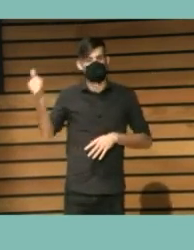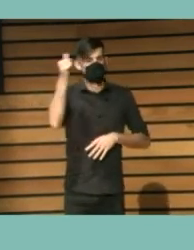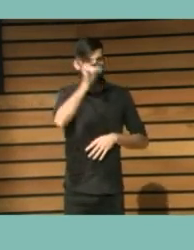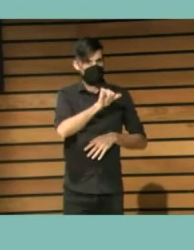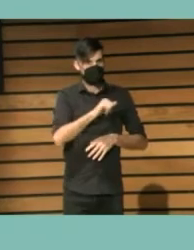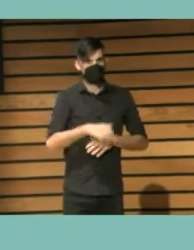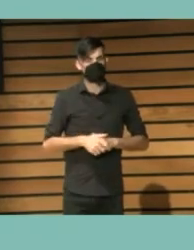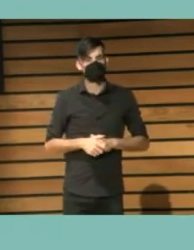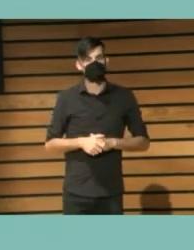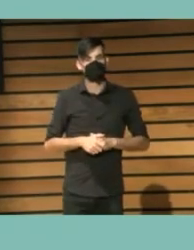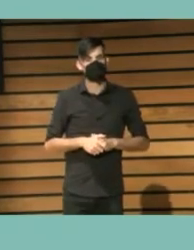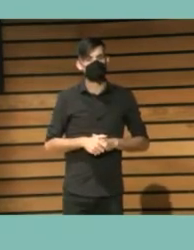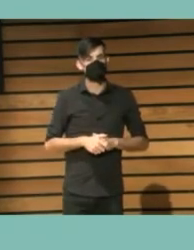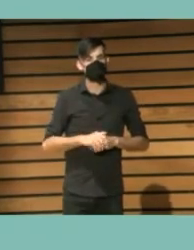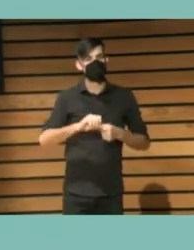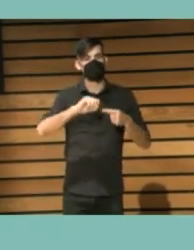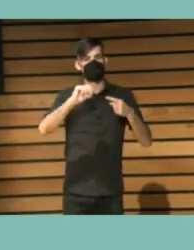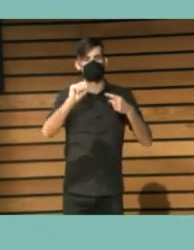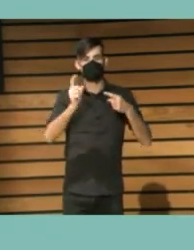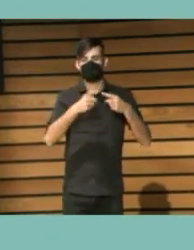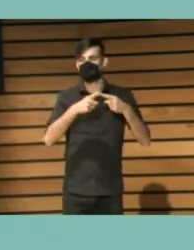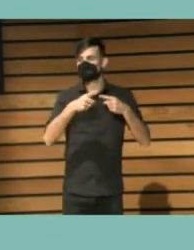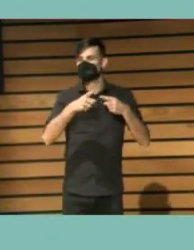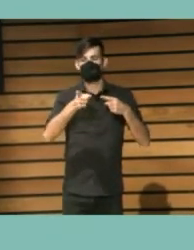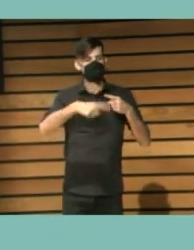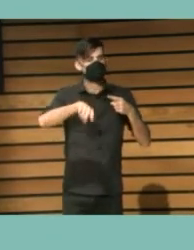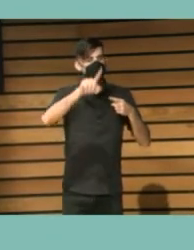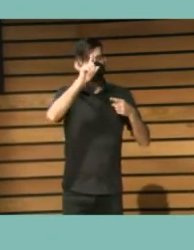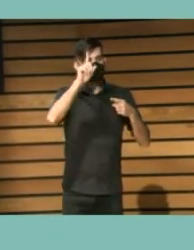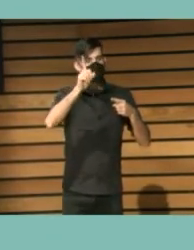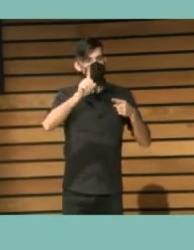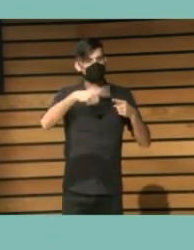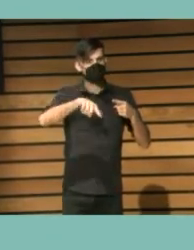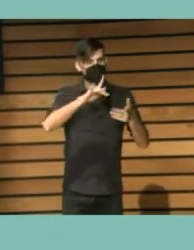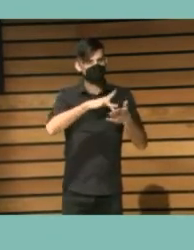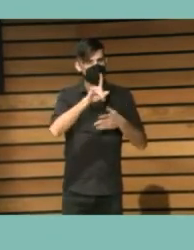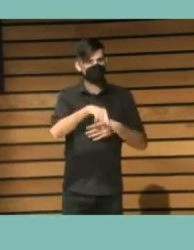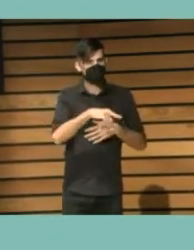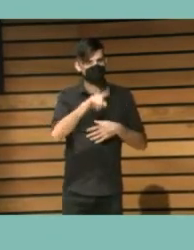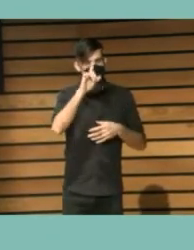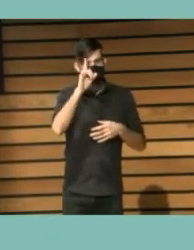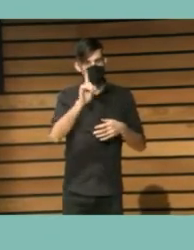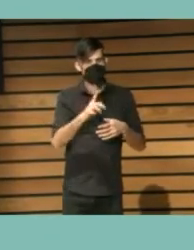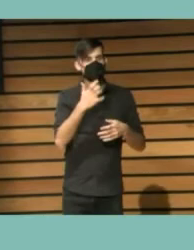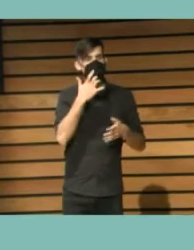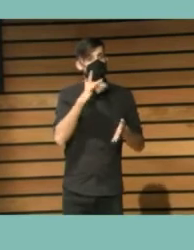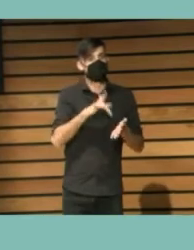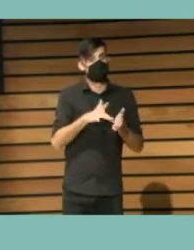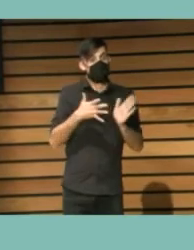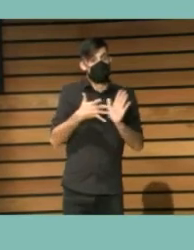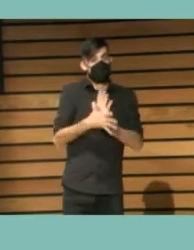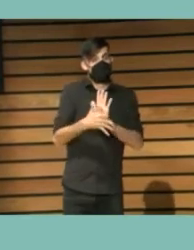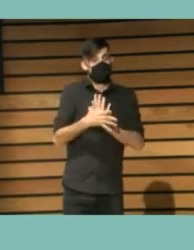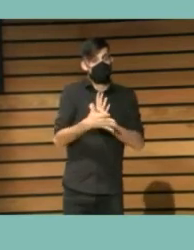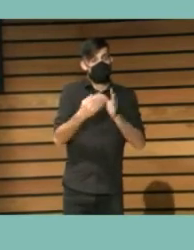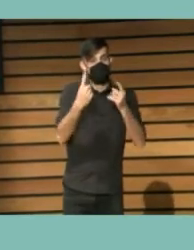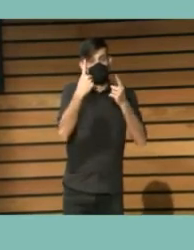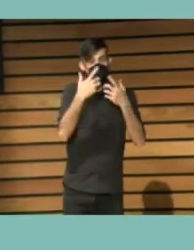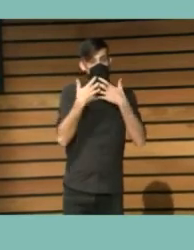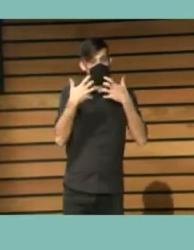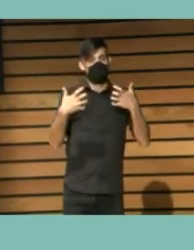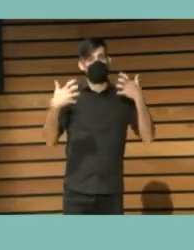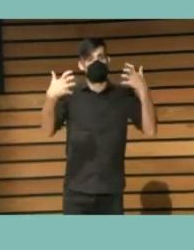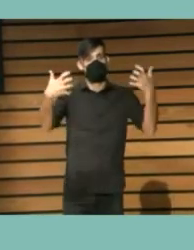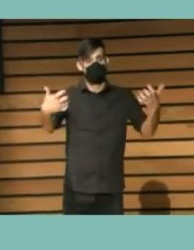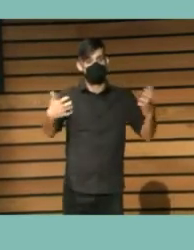Así, primero, saber, no sé si les pasa a vosotros, si yo tengo que definir en una frase lo que es biblioteca,